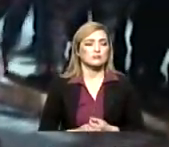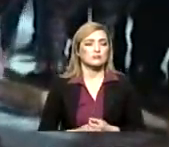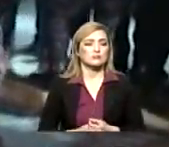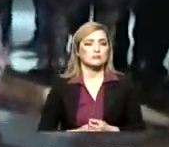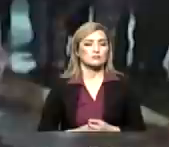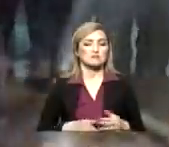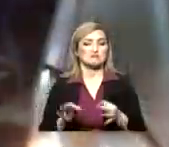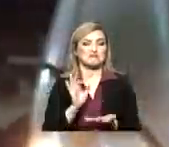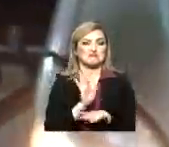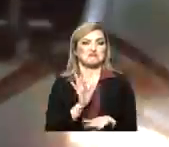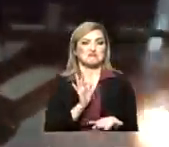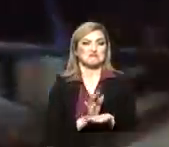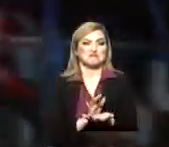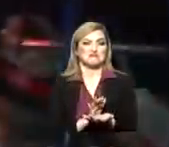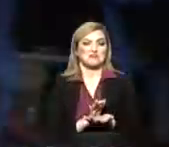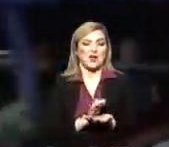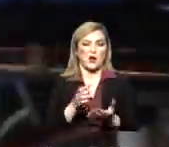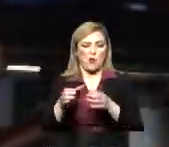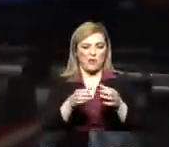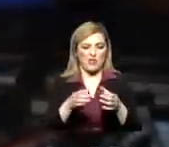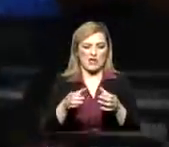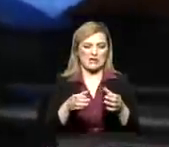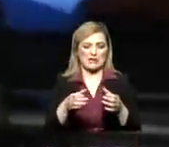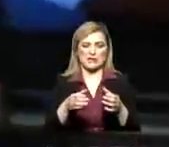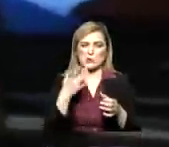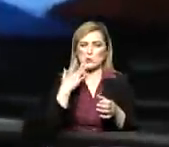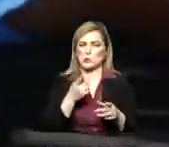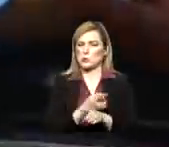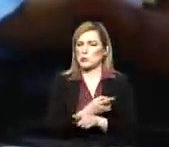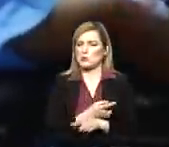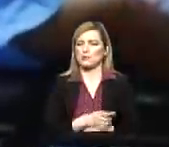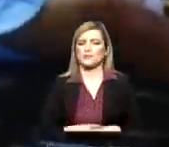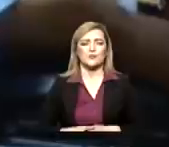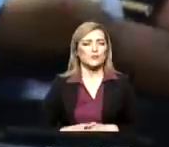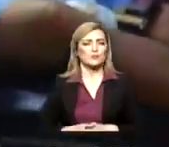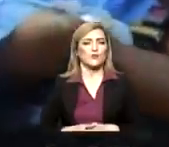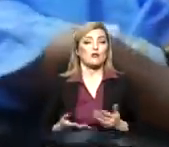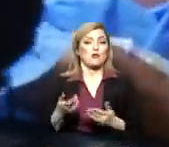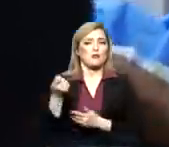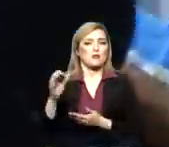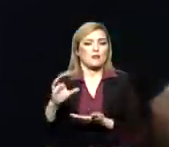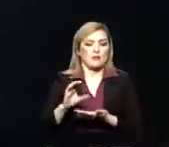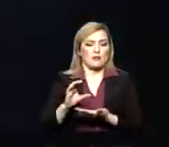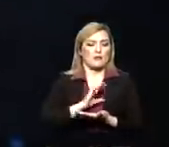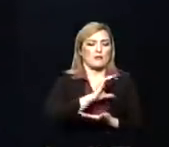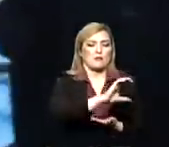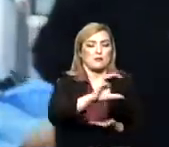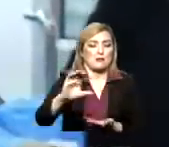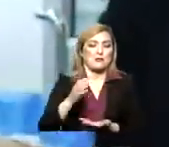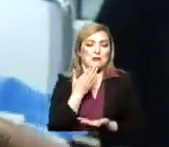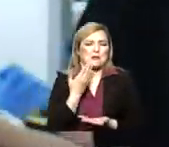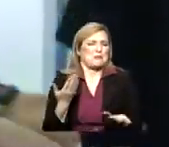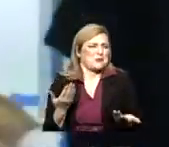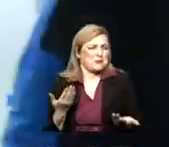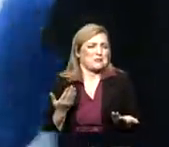cosas que explicar, pues las cuentas entre sus ingresos y sus gastos no cuadran. de dónde venía y hacia dónde iba el dinero